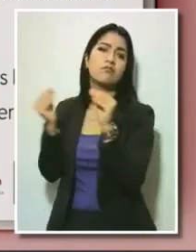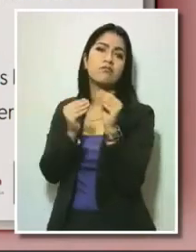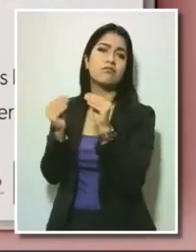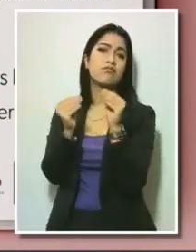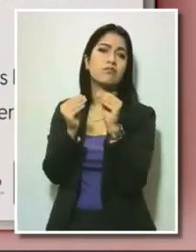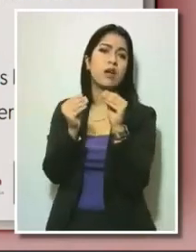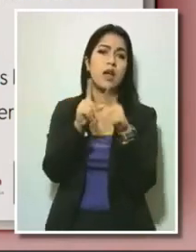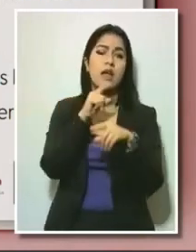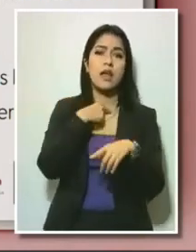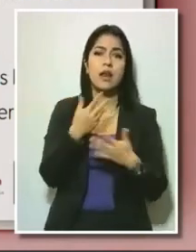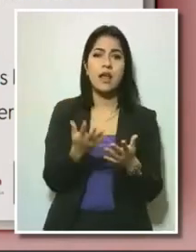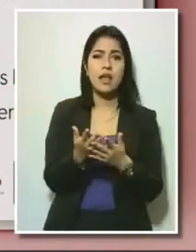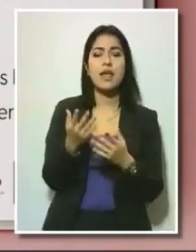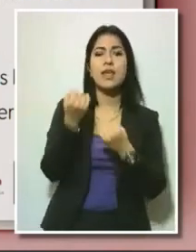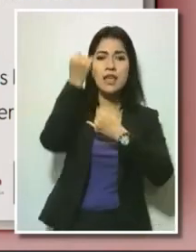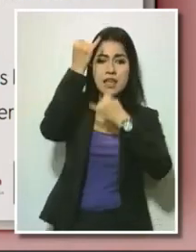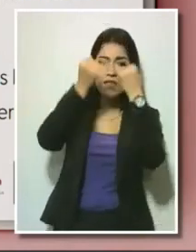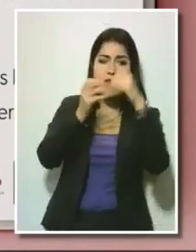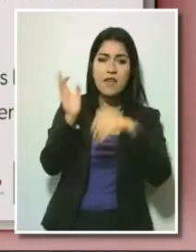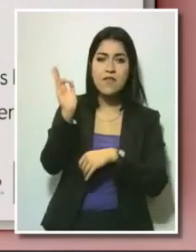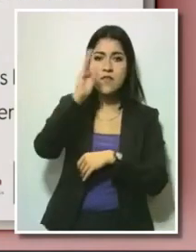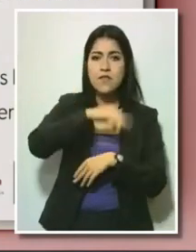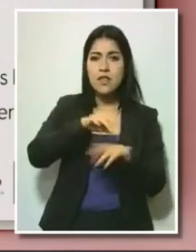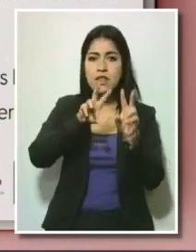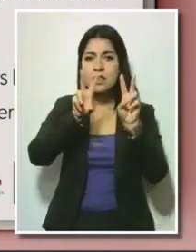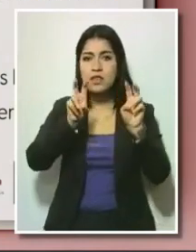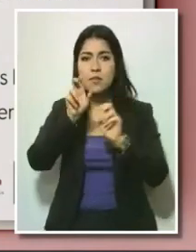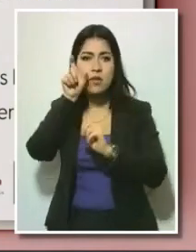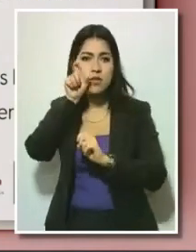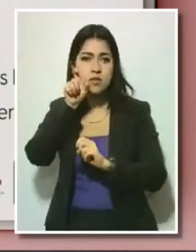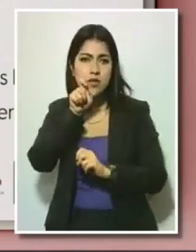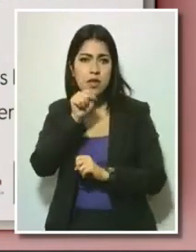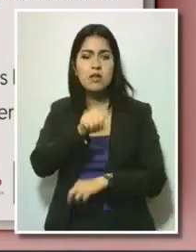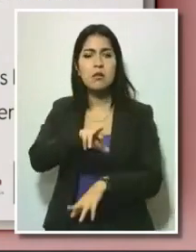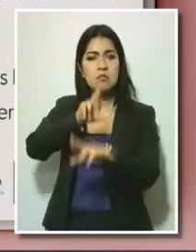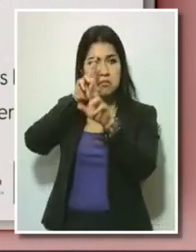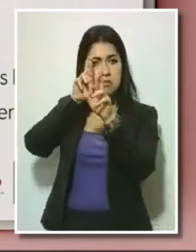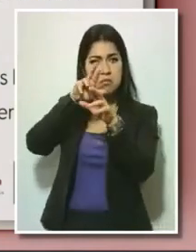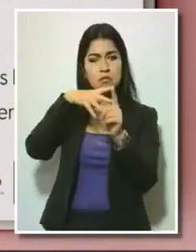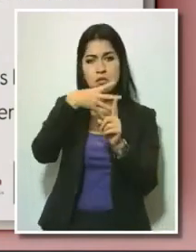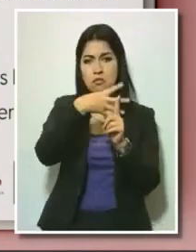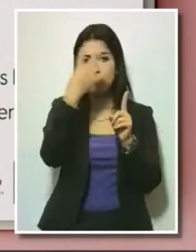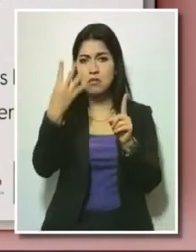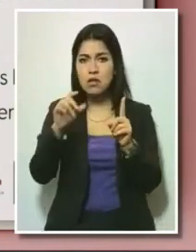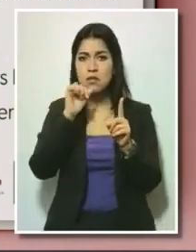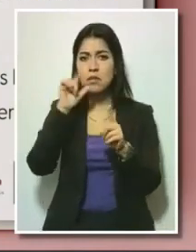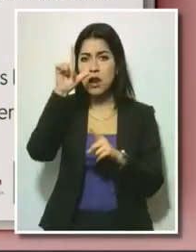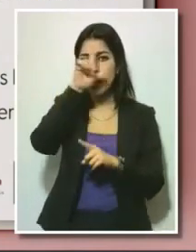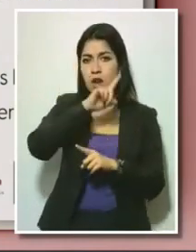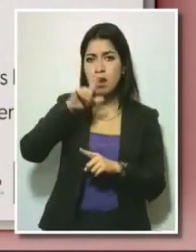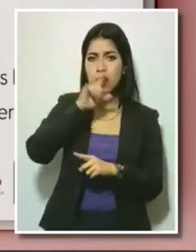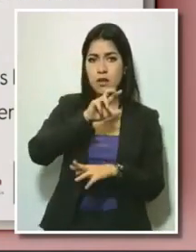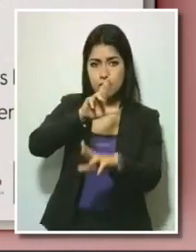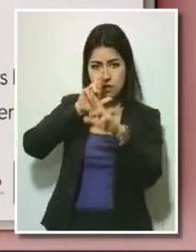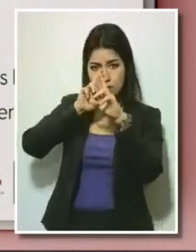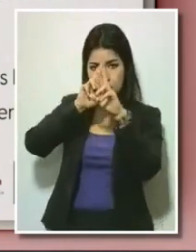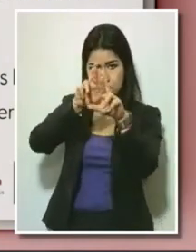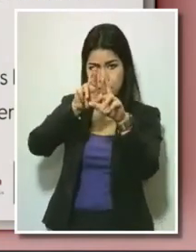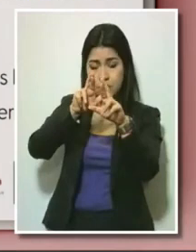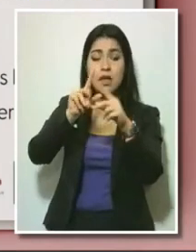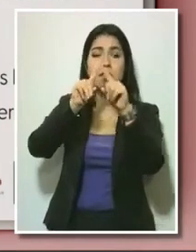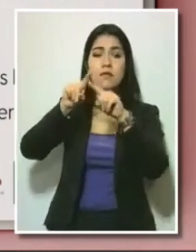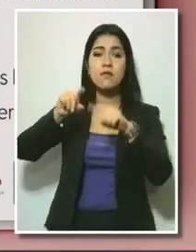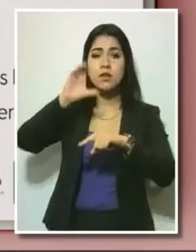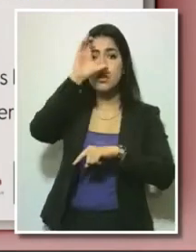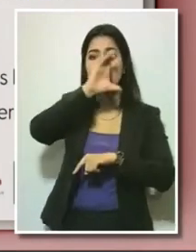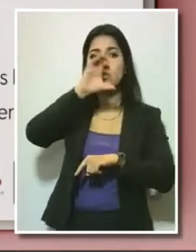desmitifican la sexualidad, promueven el respeto a la diversidad, reconocen las variantes de la lengua y promueven el respeto a la